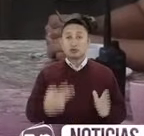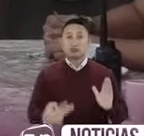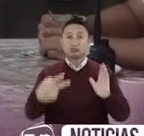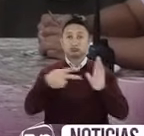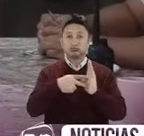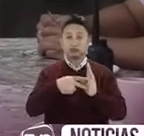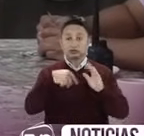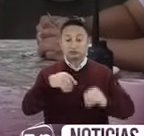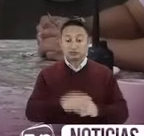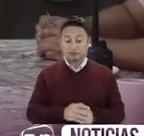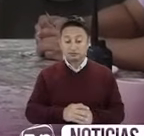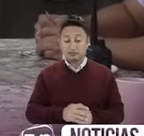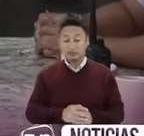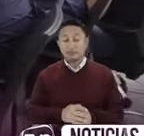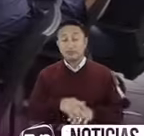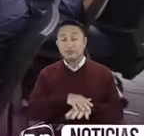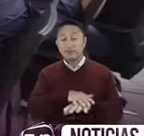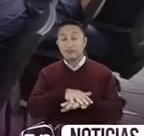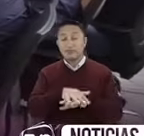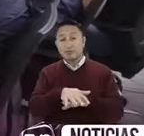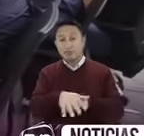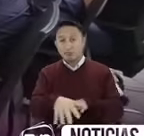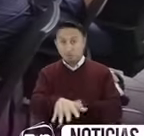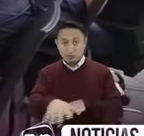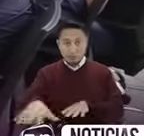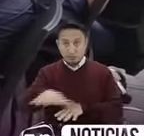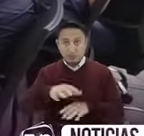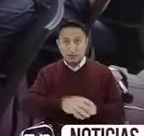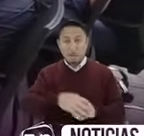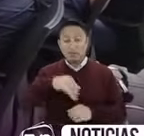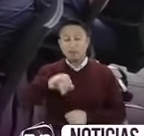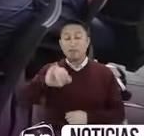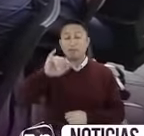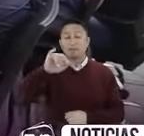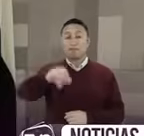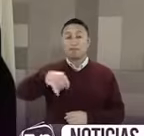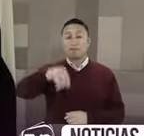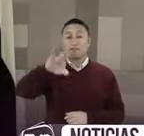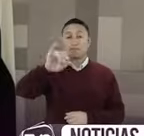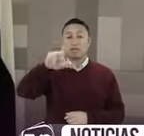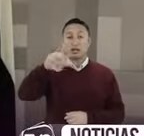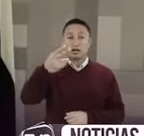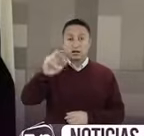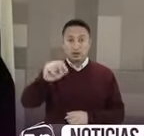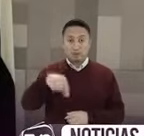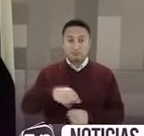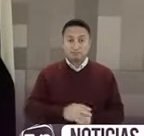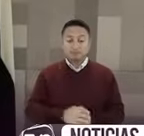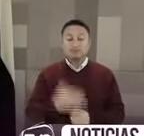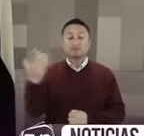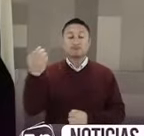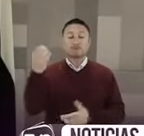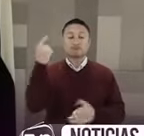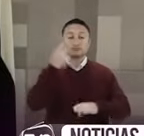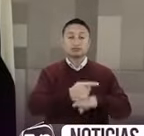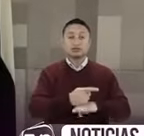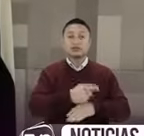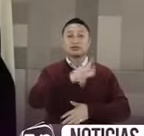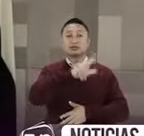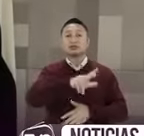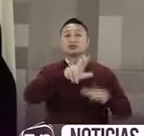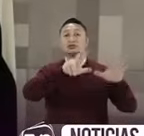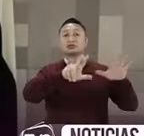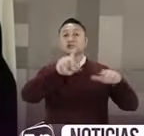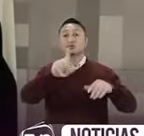desbordamiento del río Milagro y la declaratoria de emergencia fue necesaria. Es que habría una afectación de 381